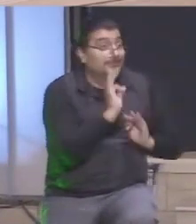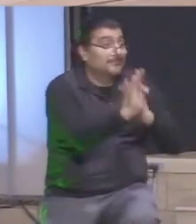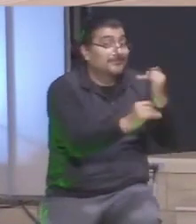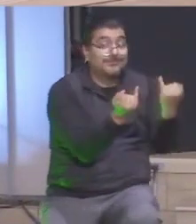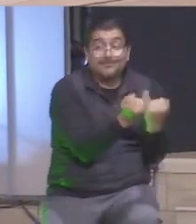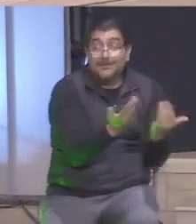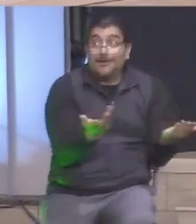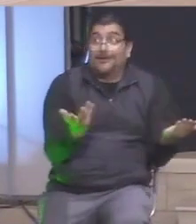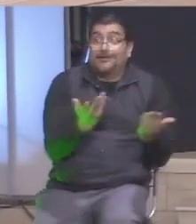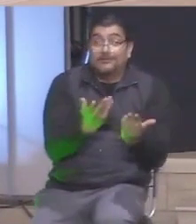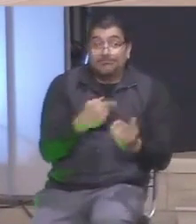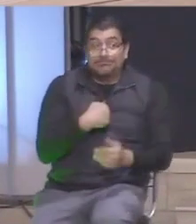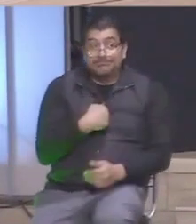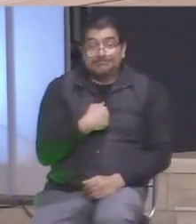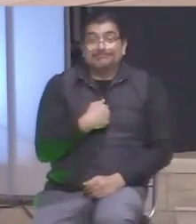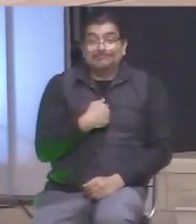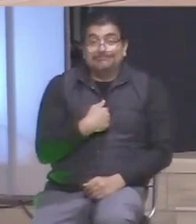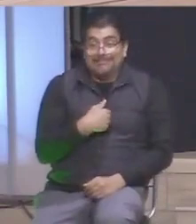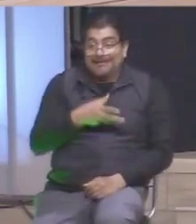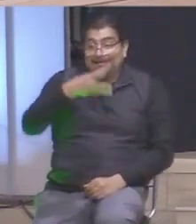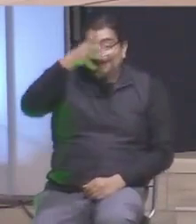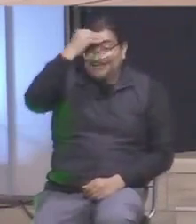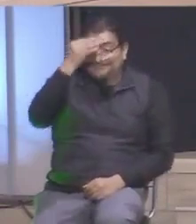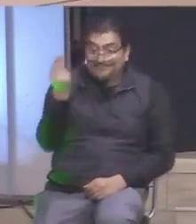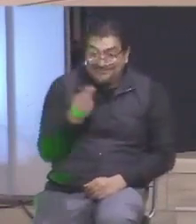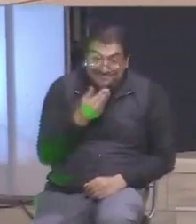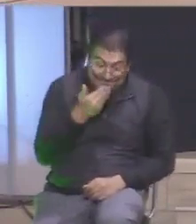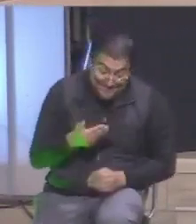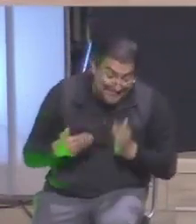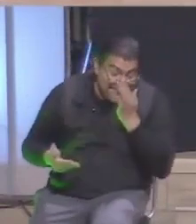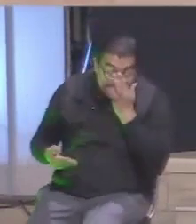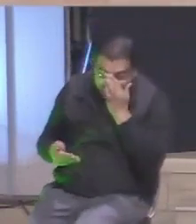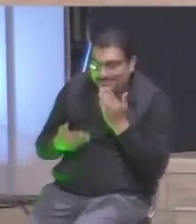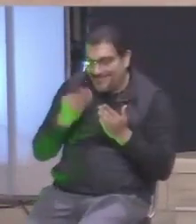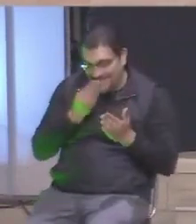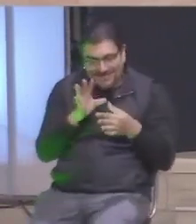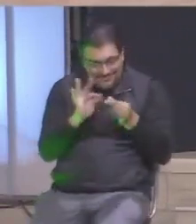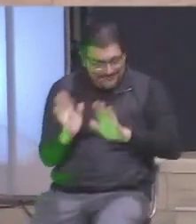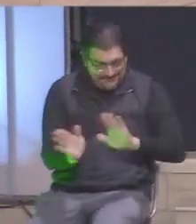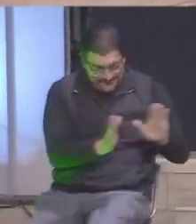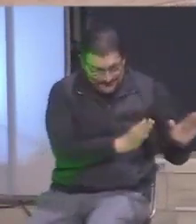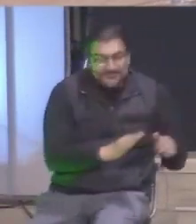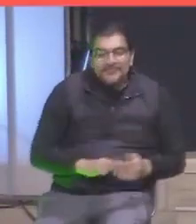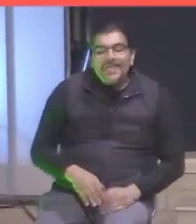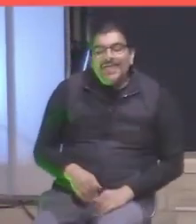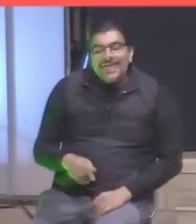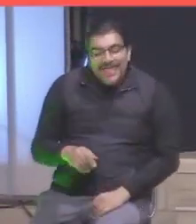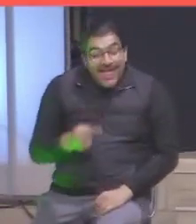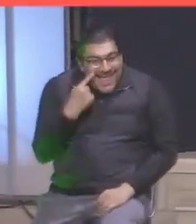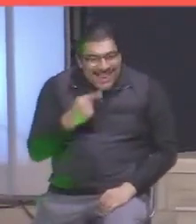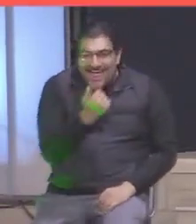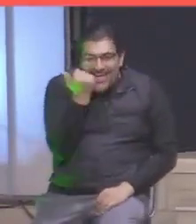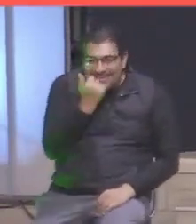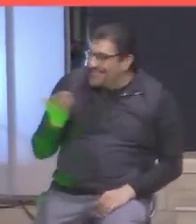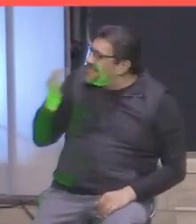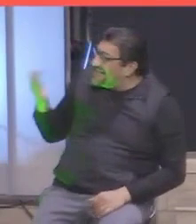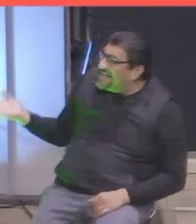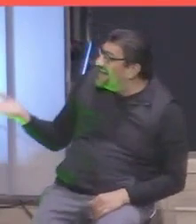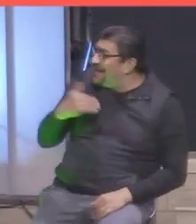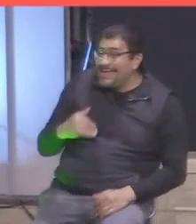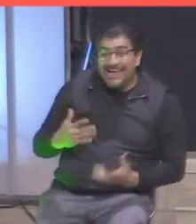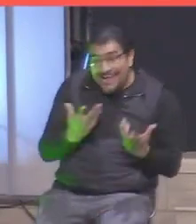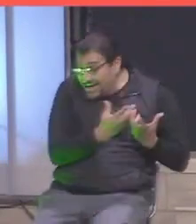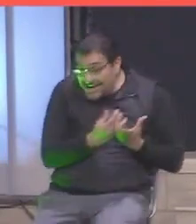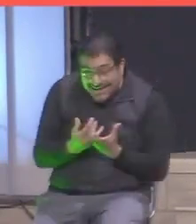sí vuelvo a leer el versículo un y el versículo 2s en adelante dice así los hijos de los Profetas dijeron a Eliseo he